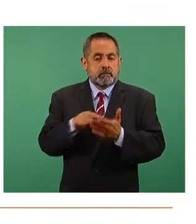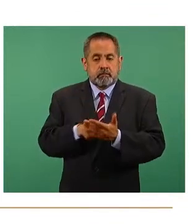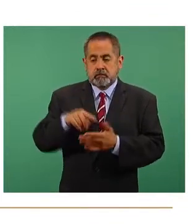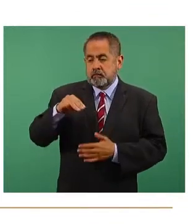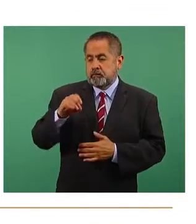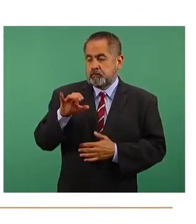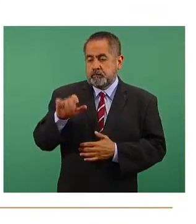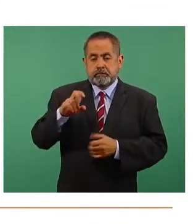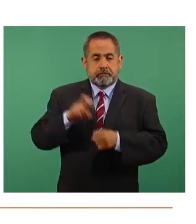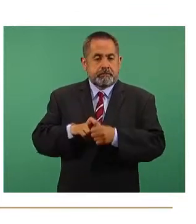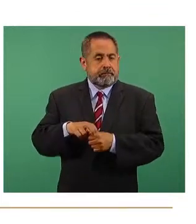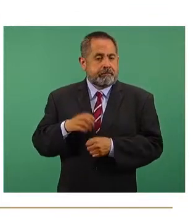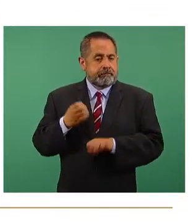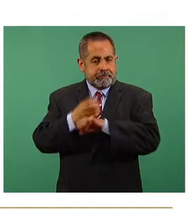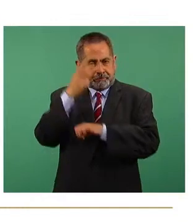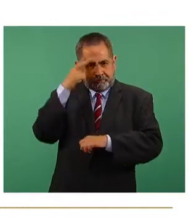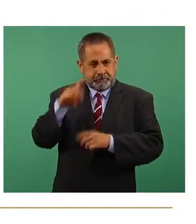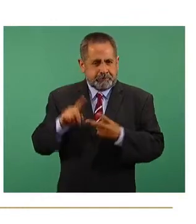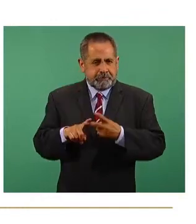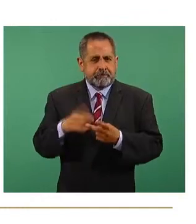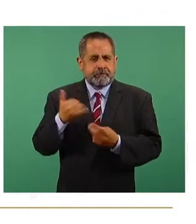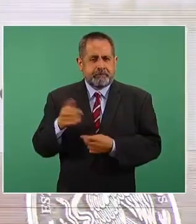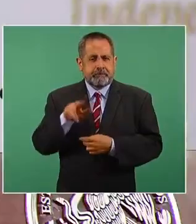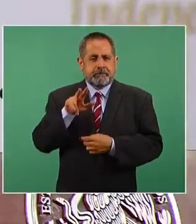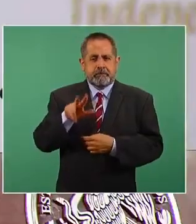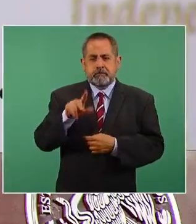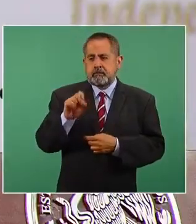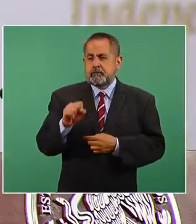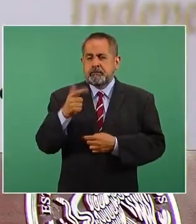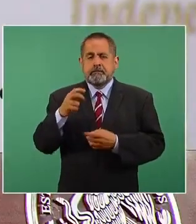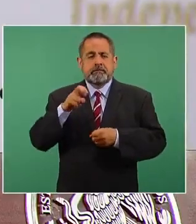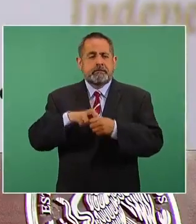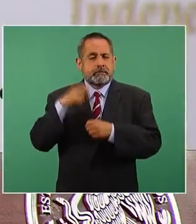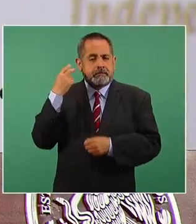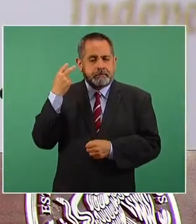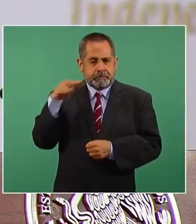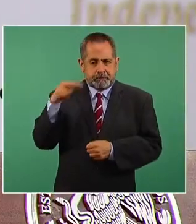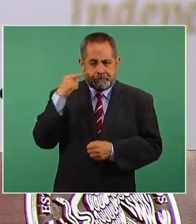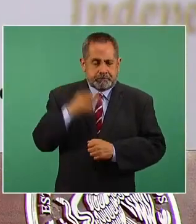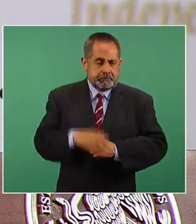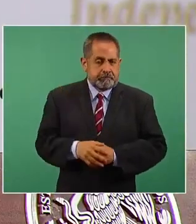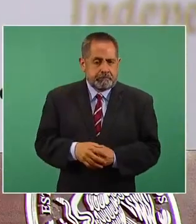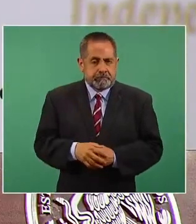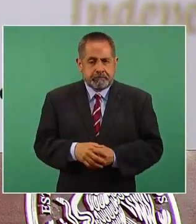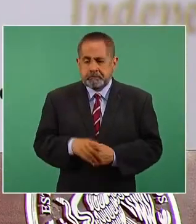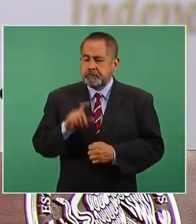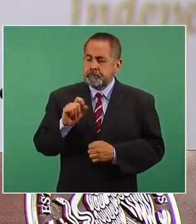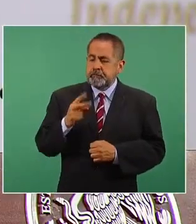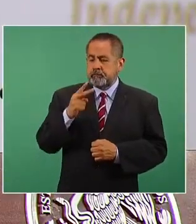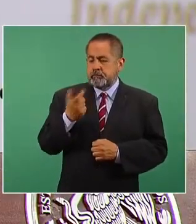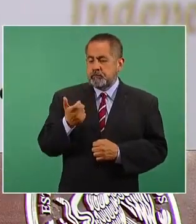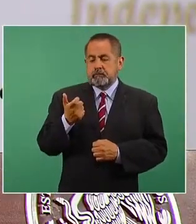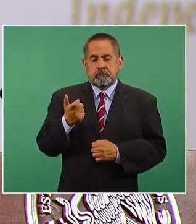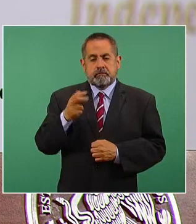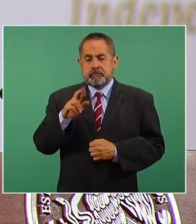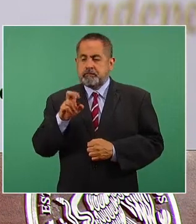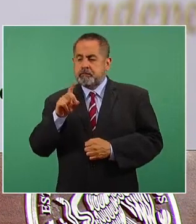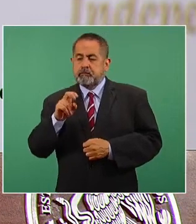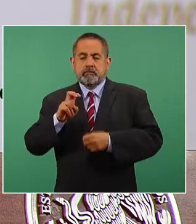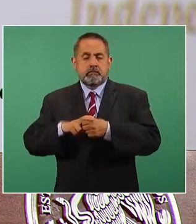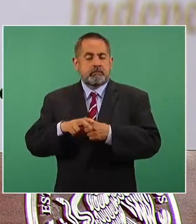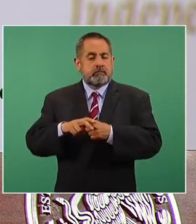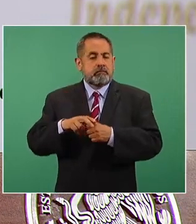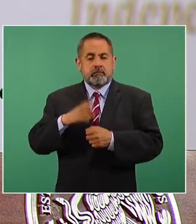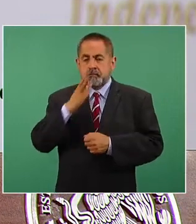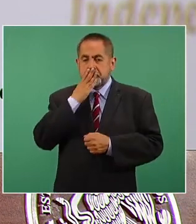en San Mateo Atenco, Estado de México, y 18.66 de Pemex en Veracruz, 22 pesos con 9 centavos de Redco en